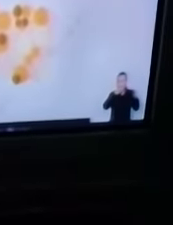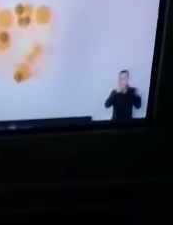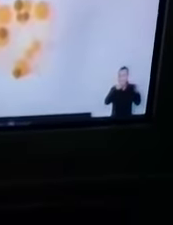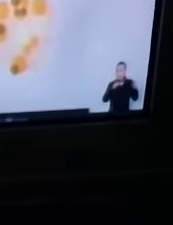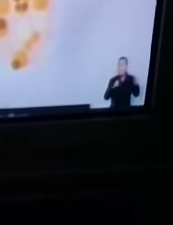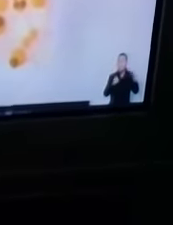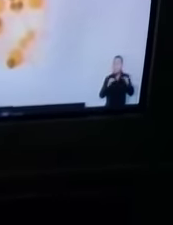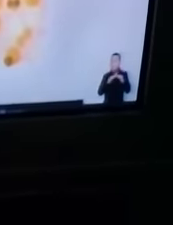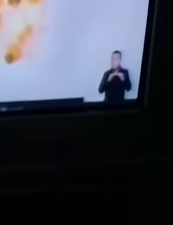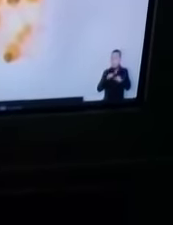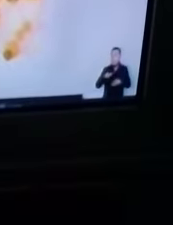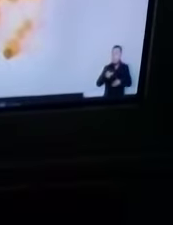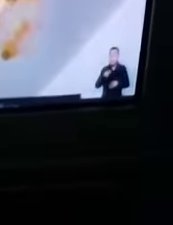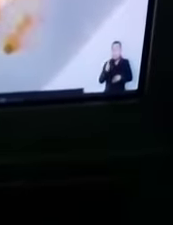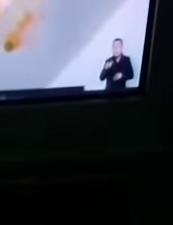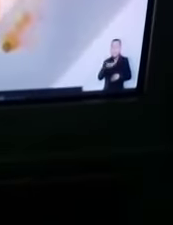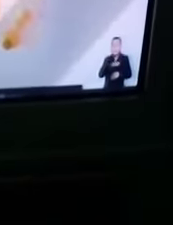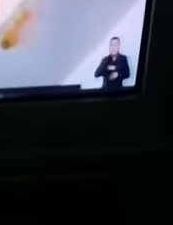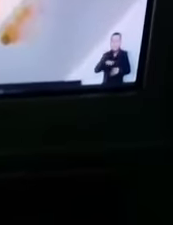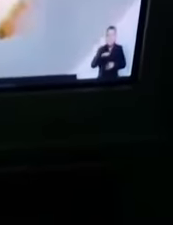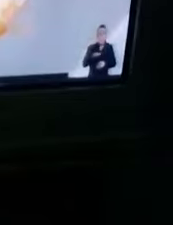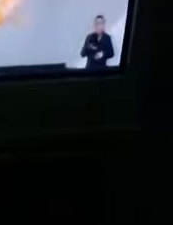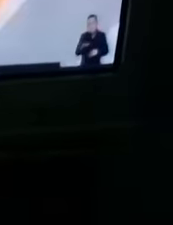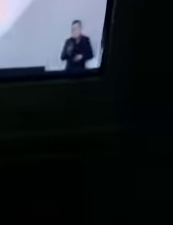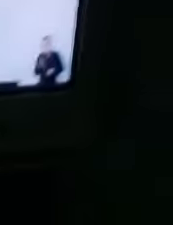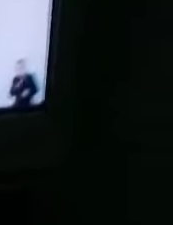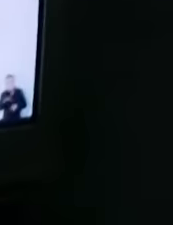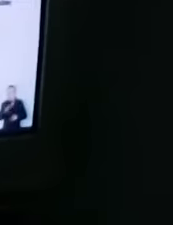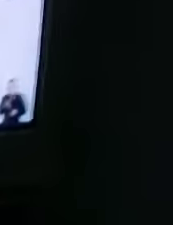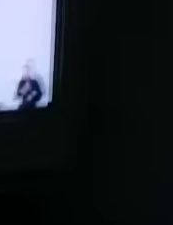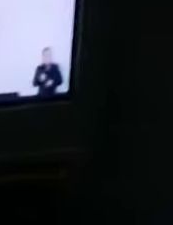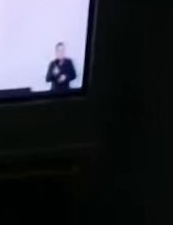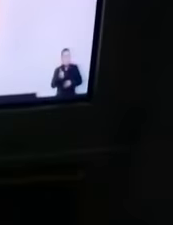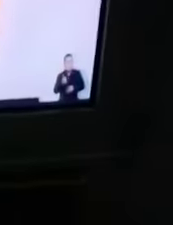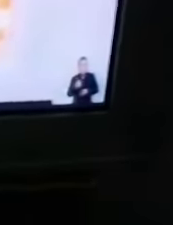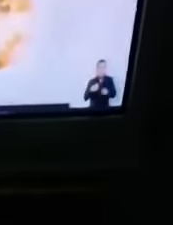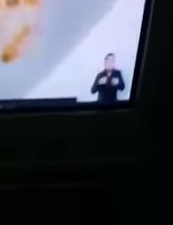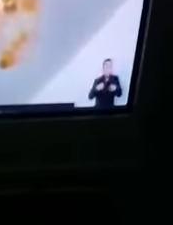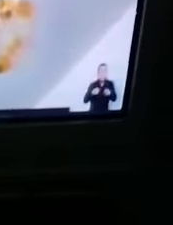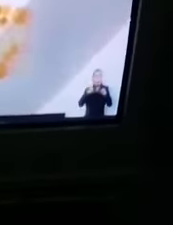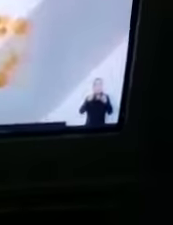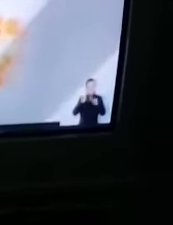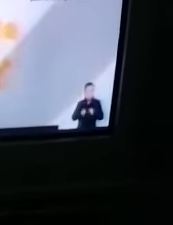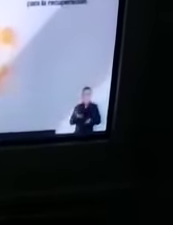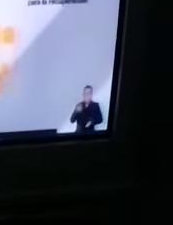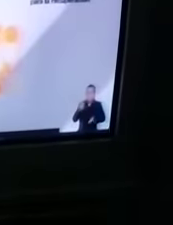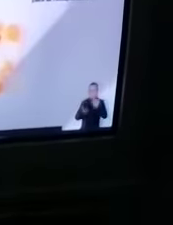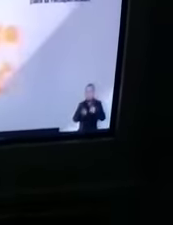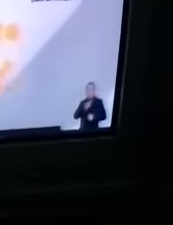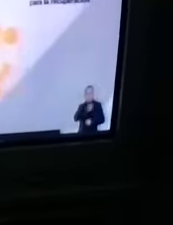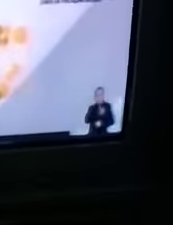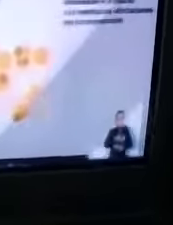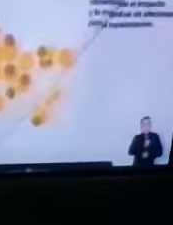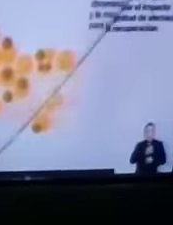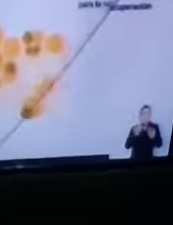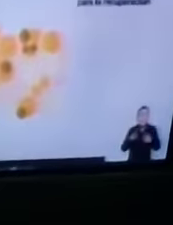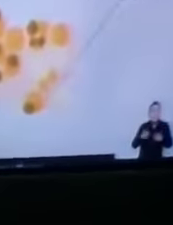zonas que quizás se la pasan un poco mejor, pero que igual pueden ser afectadas. Esas tres cosas se están